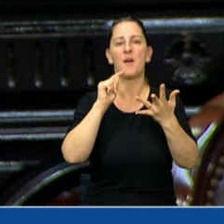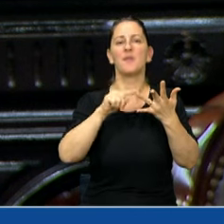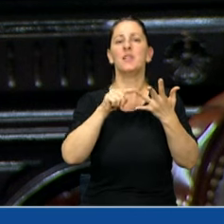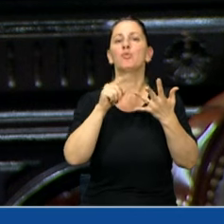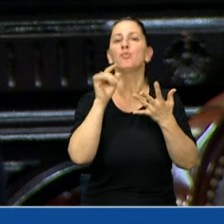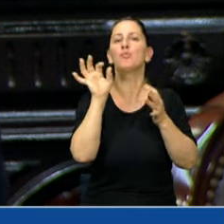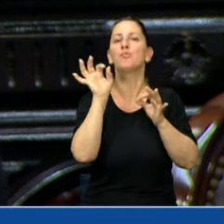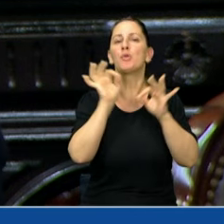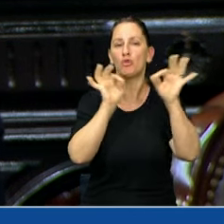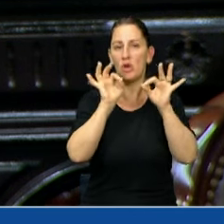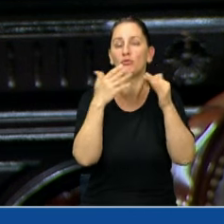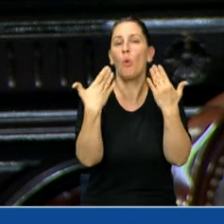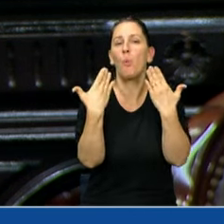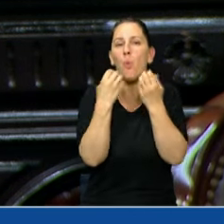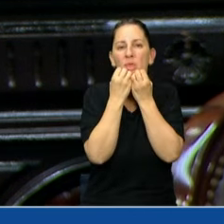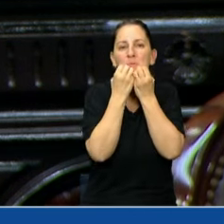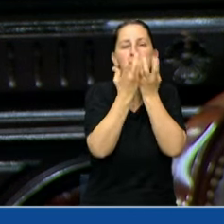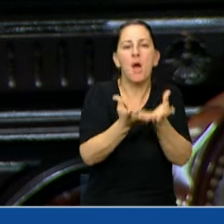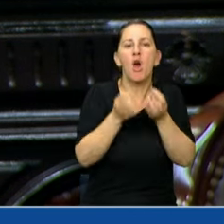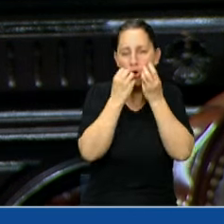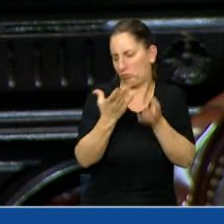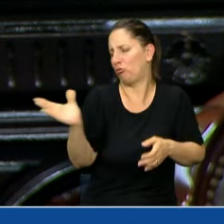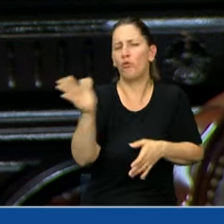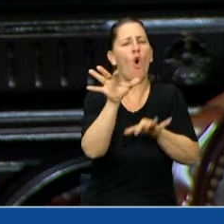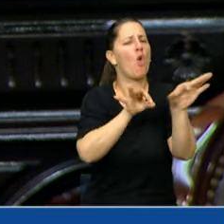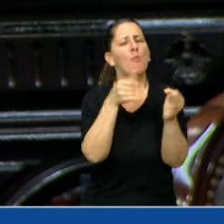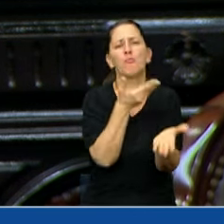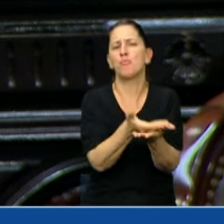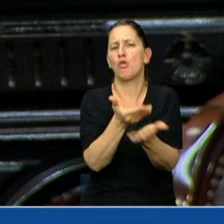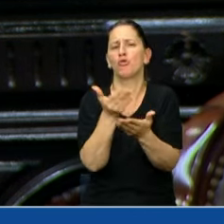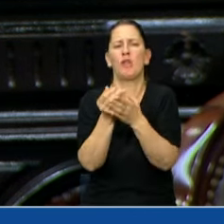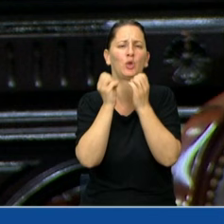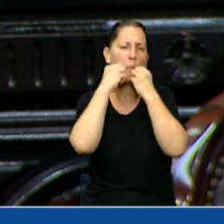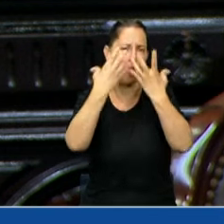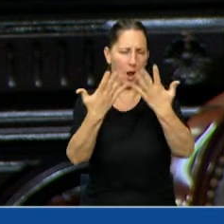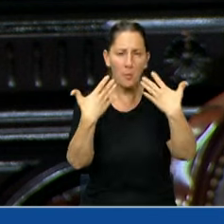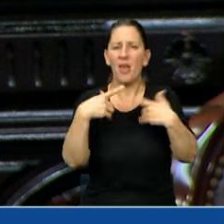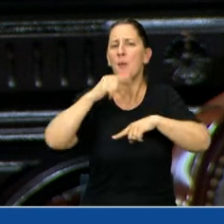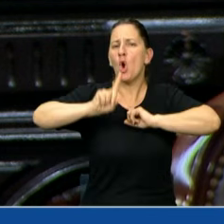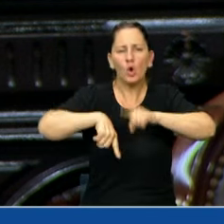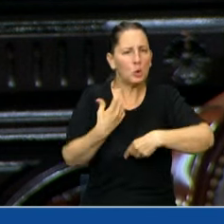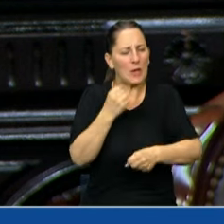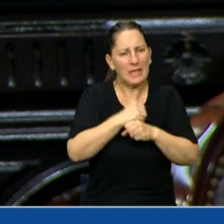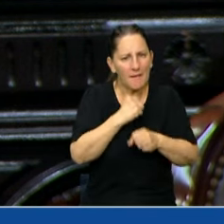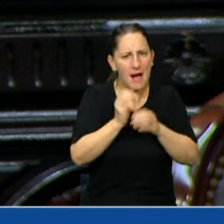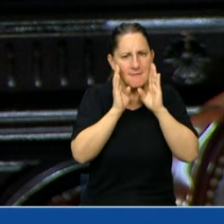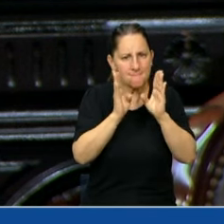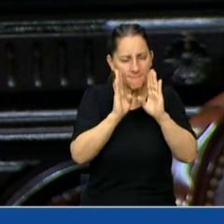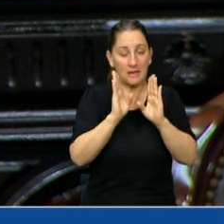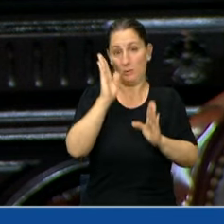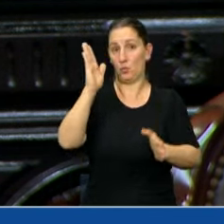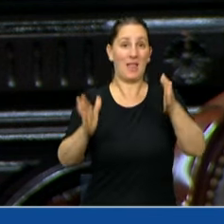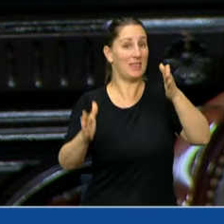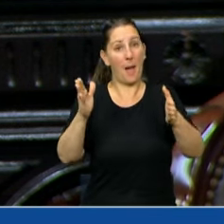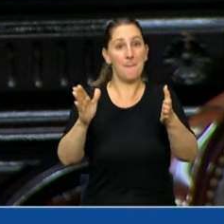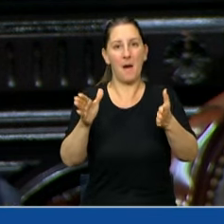mejorable coincido todos los proyectos son mejorables y hay que seguir trabajando y transitando esta etapa que recién